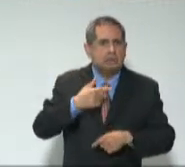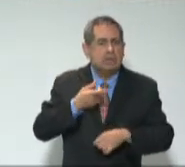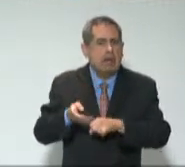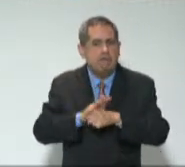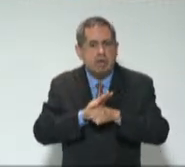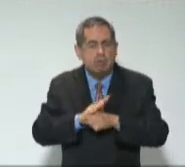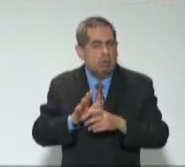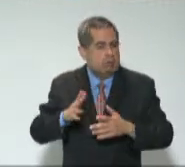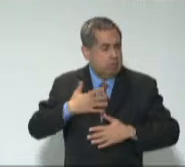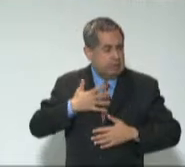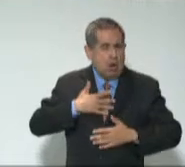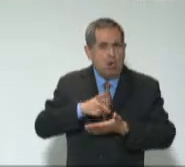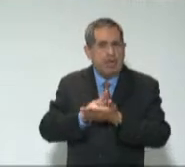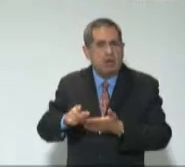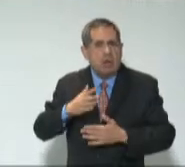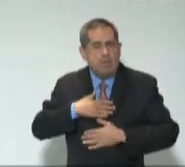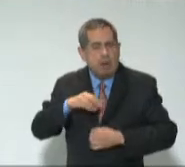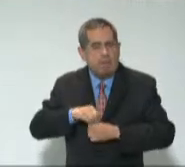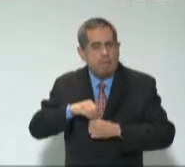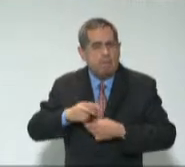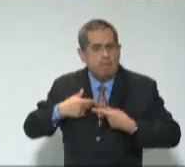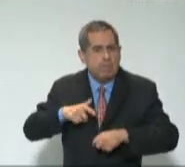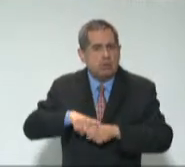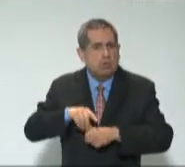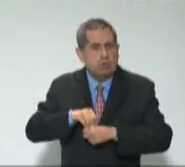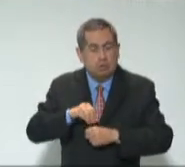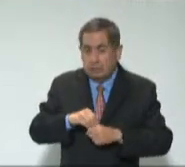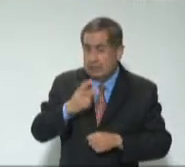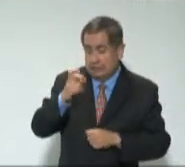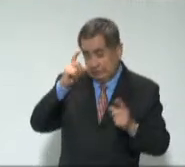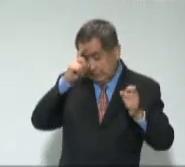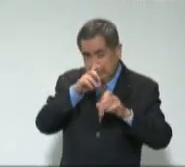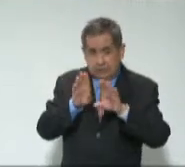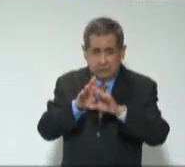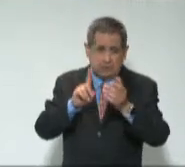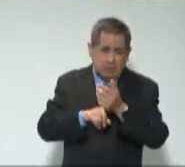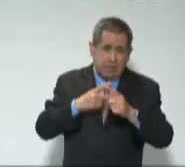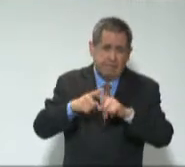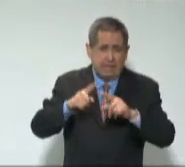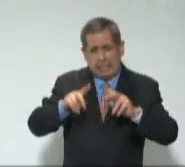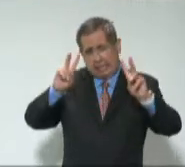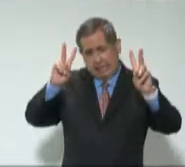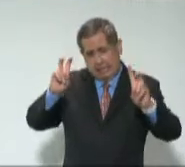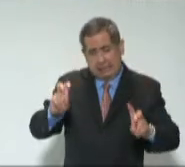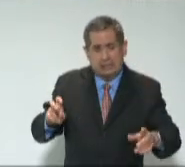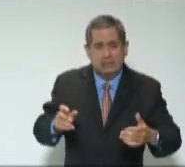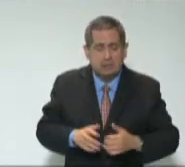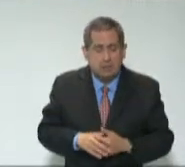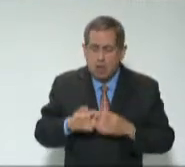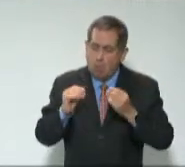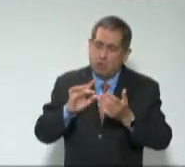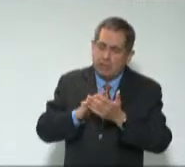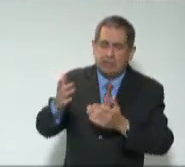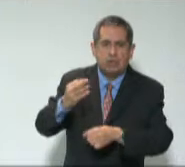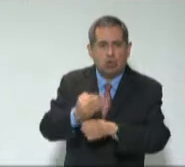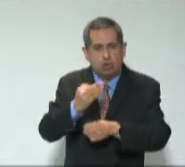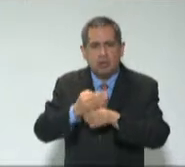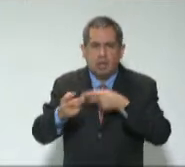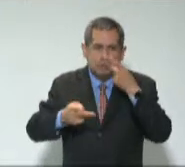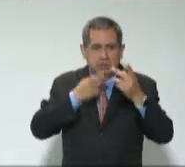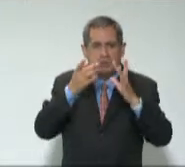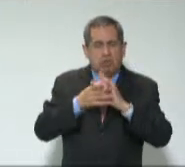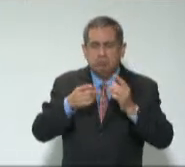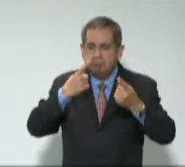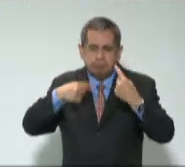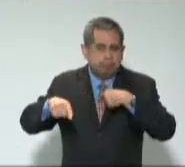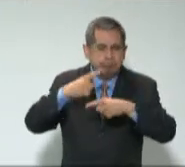derecho a la a la privacidad entonces Bueno pues son muchísimas los temas y de verdad muchas gracias por tener esta aunque